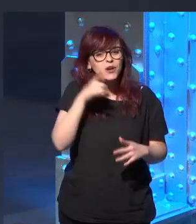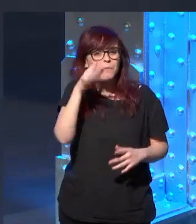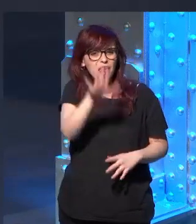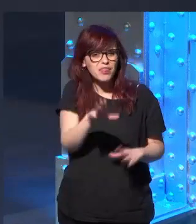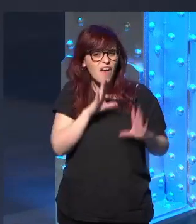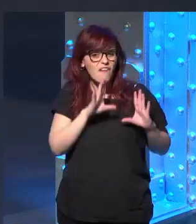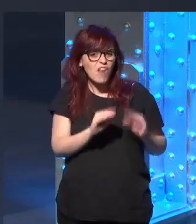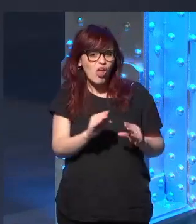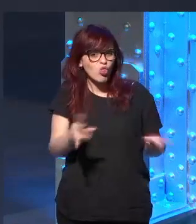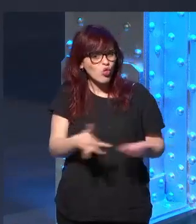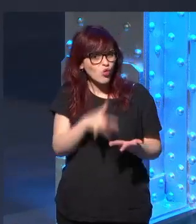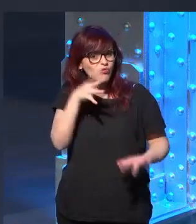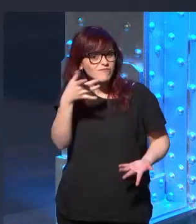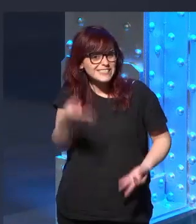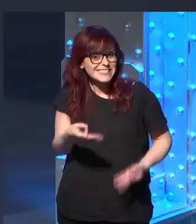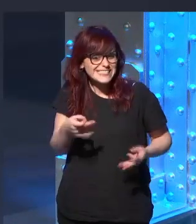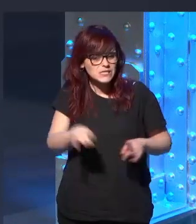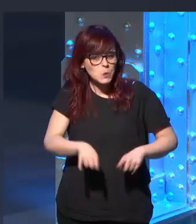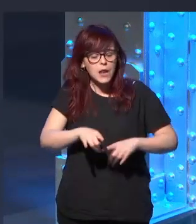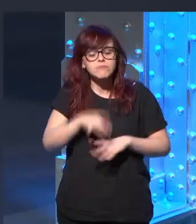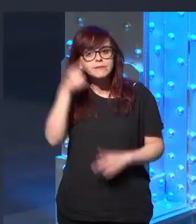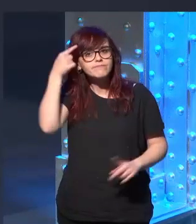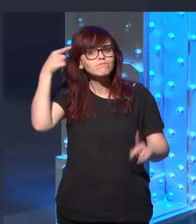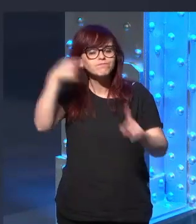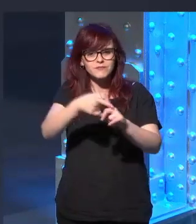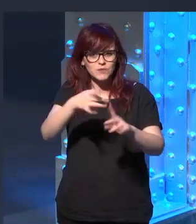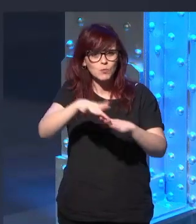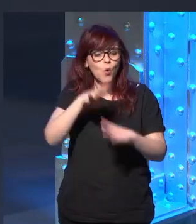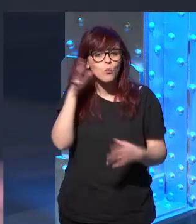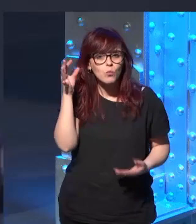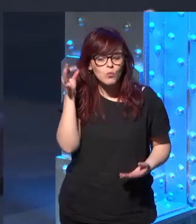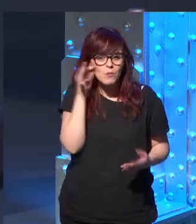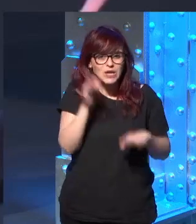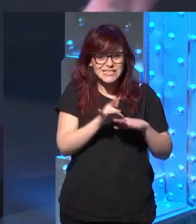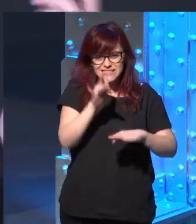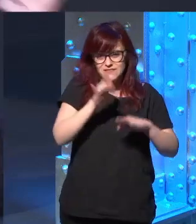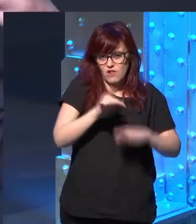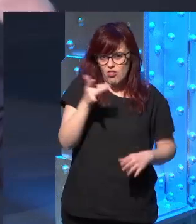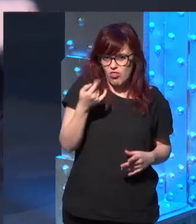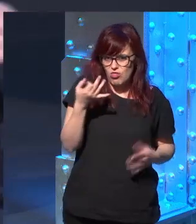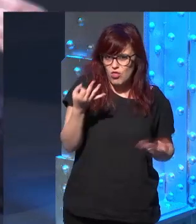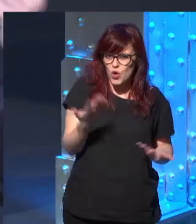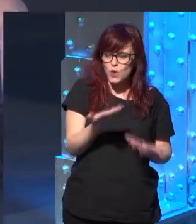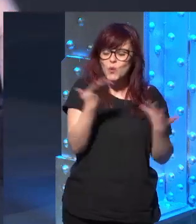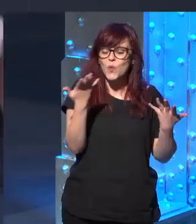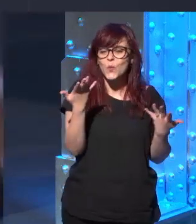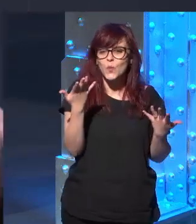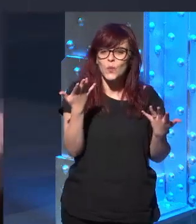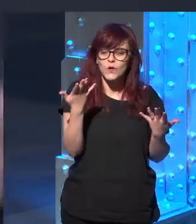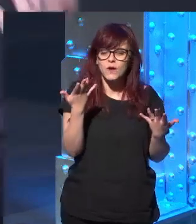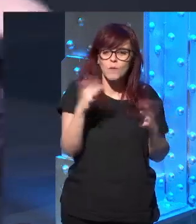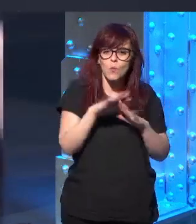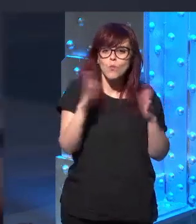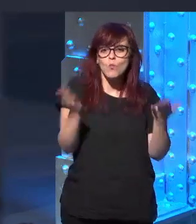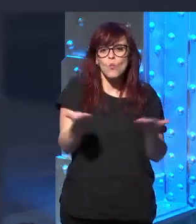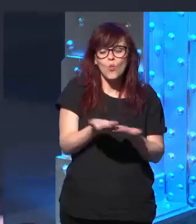nos tiene que relacionar inmediatamente con la sensibilidad, con ese